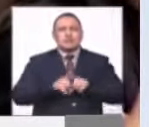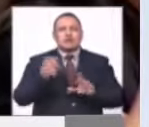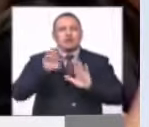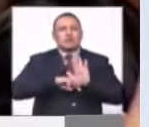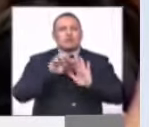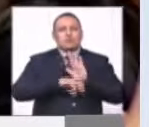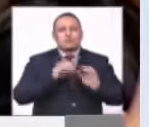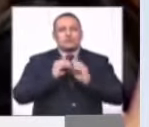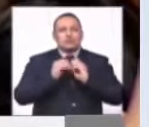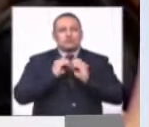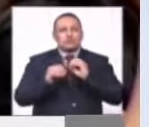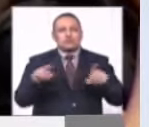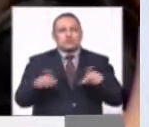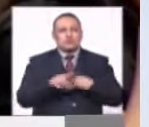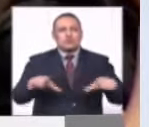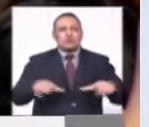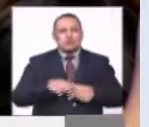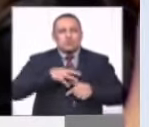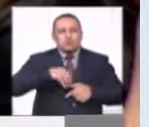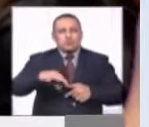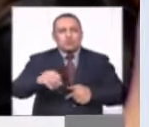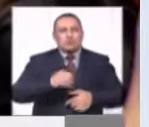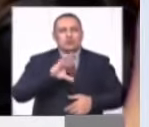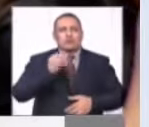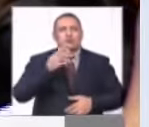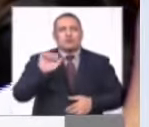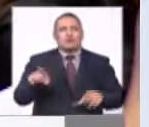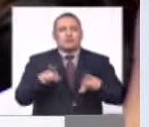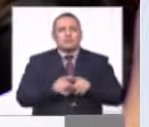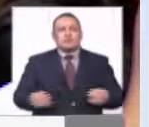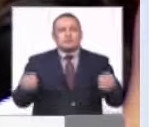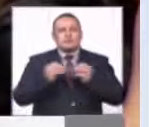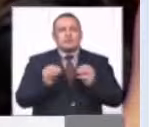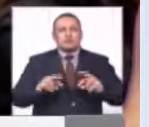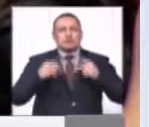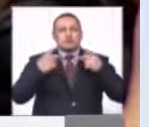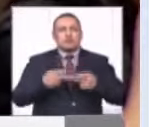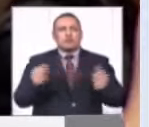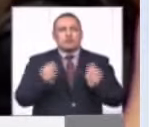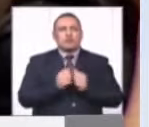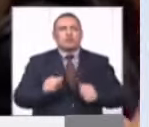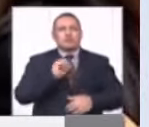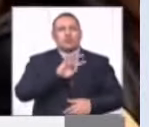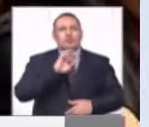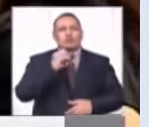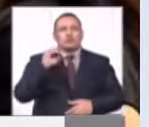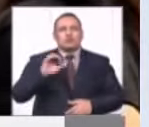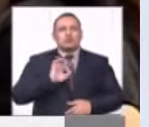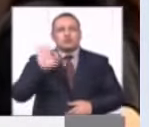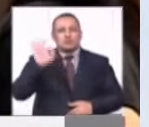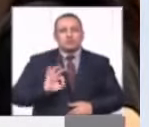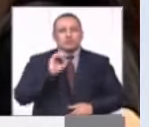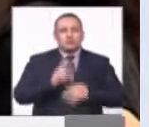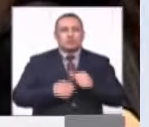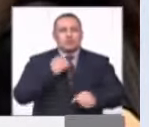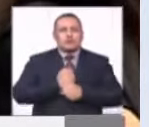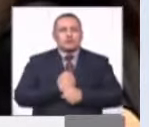programas alternativos al sembrío de hoja de coca que se han incrementado en más de 400% para este